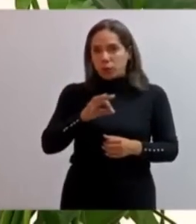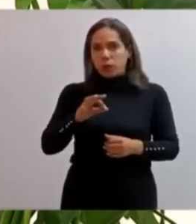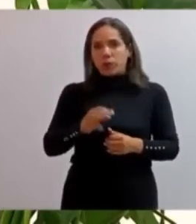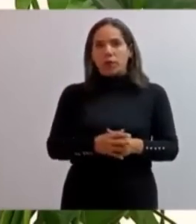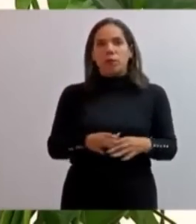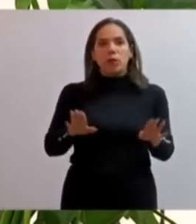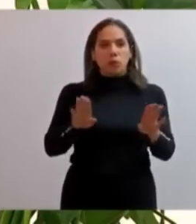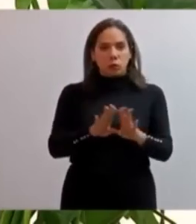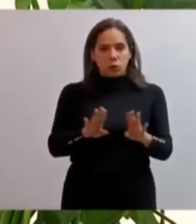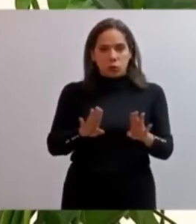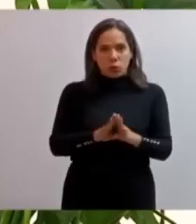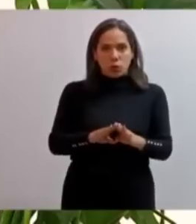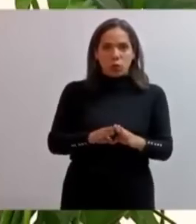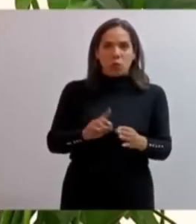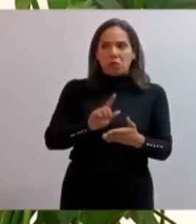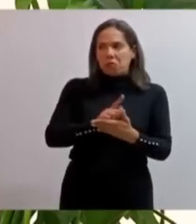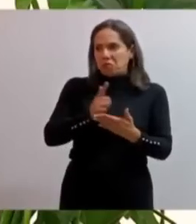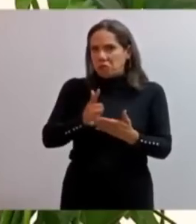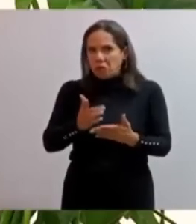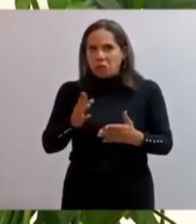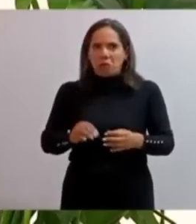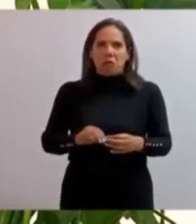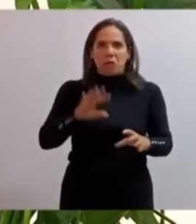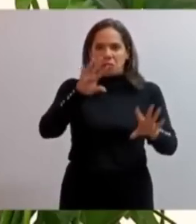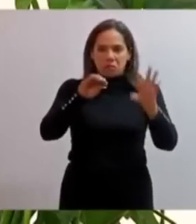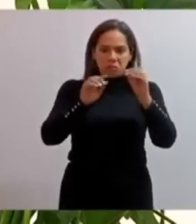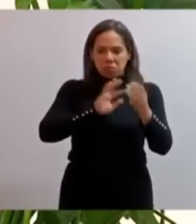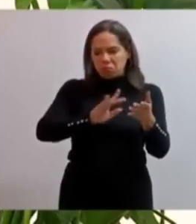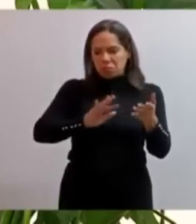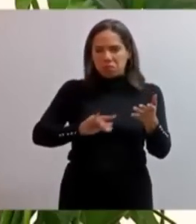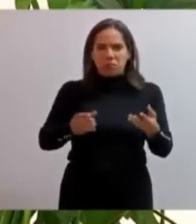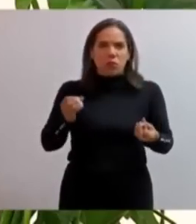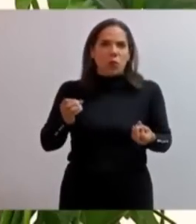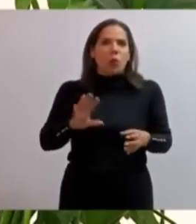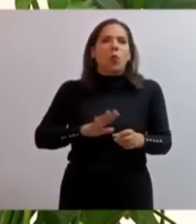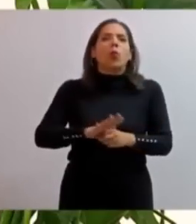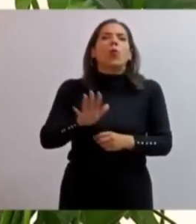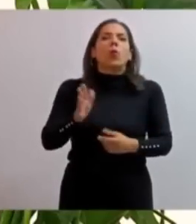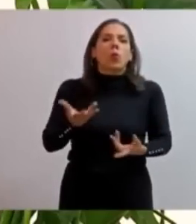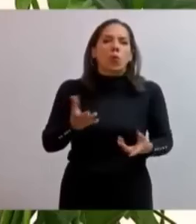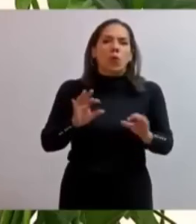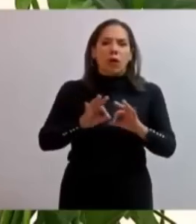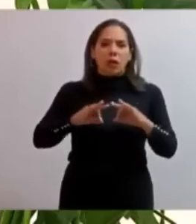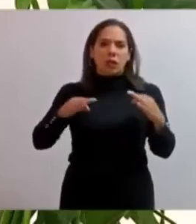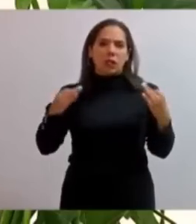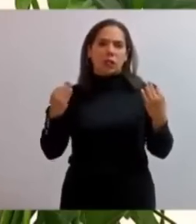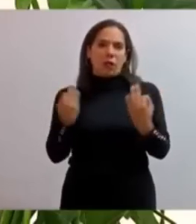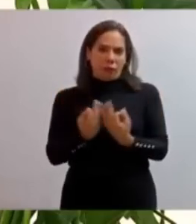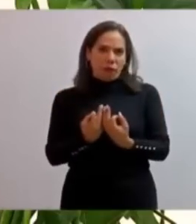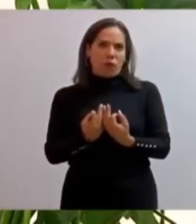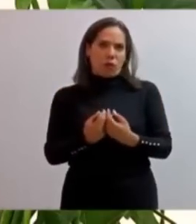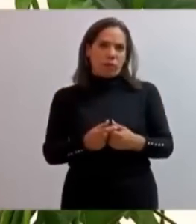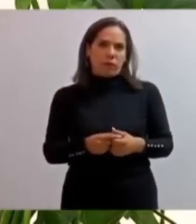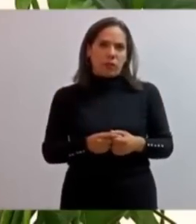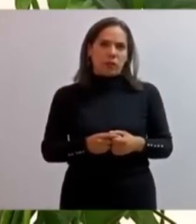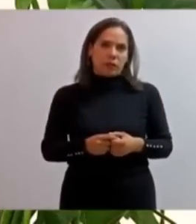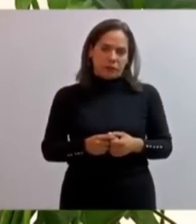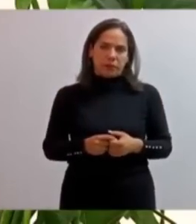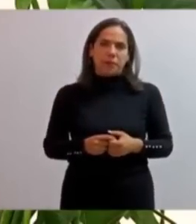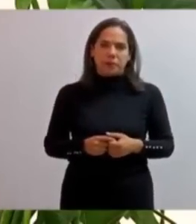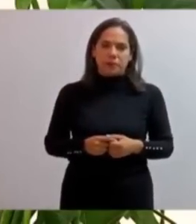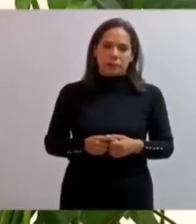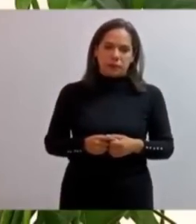la adquisición de un libro, de una lectura, porque yo considero que eso en ese momento es relevante para mi